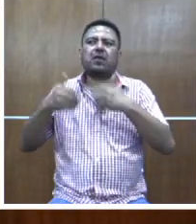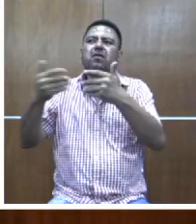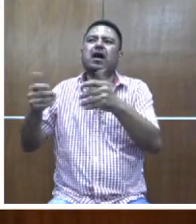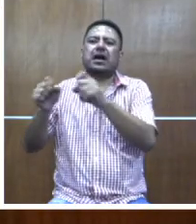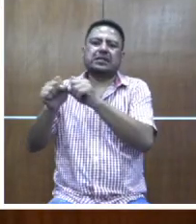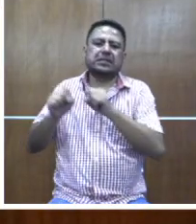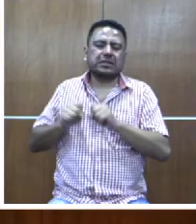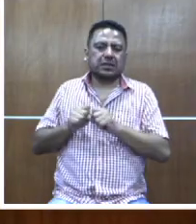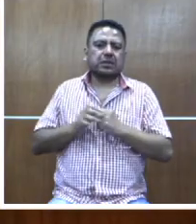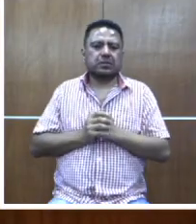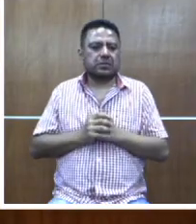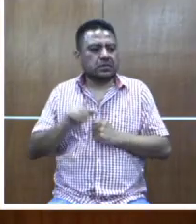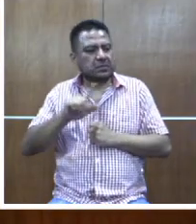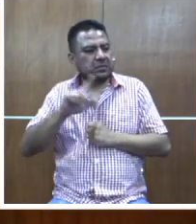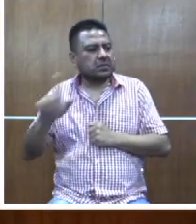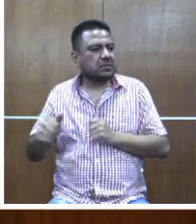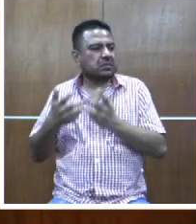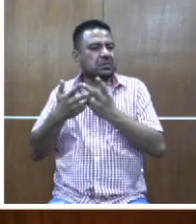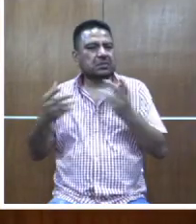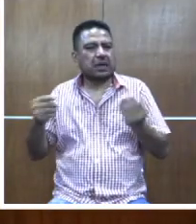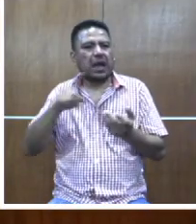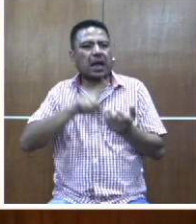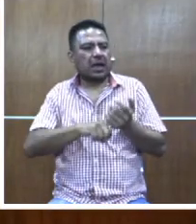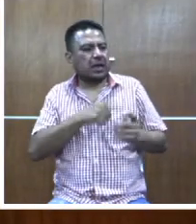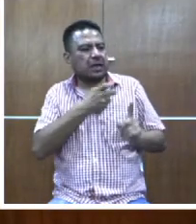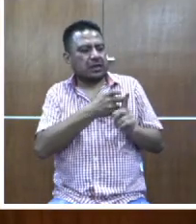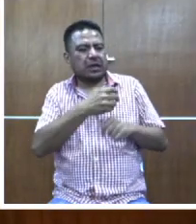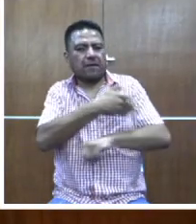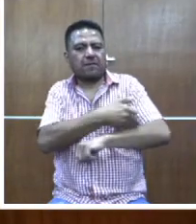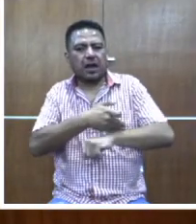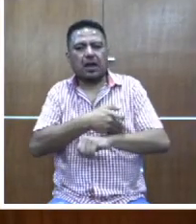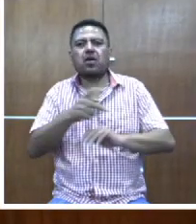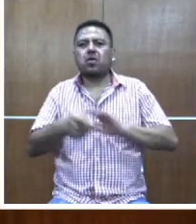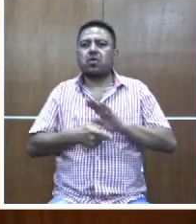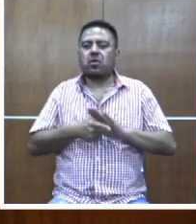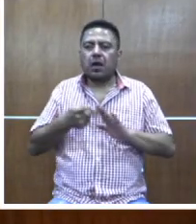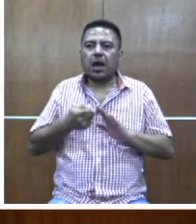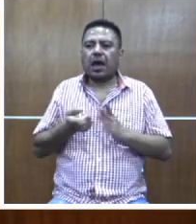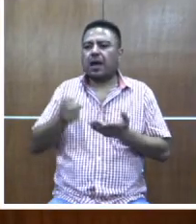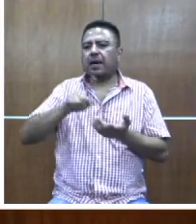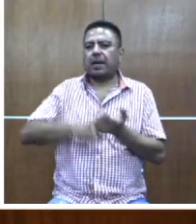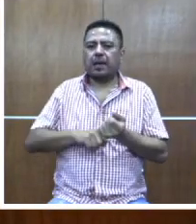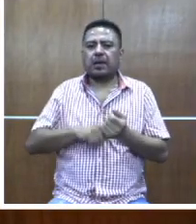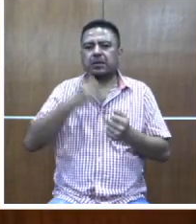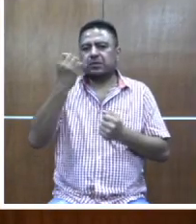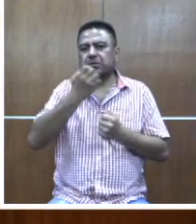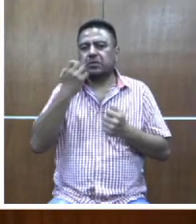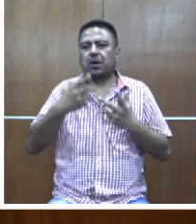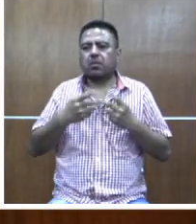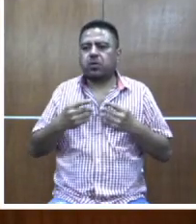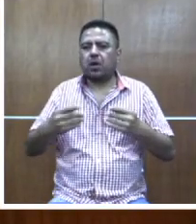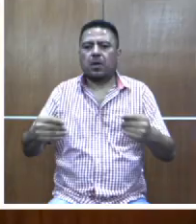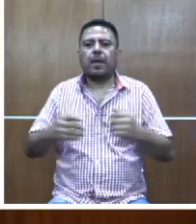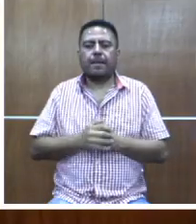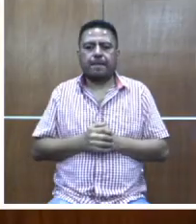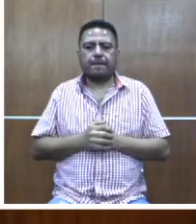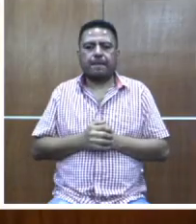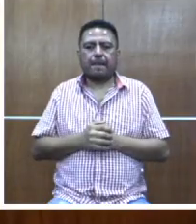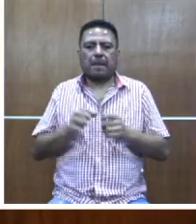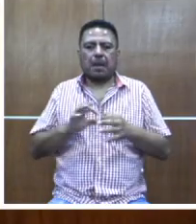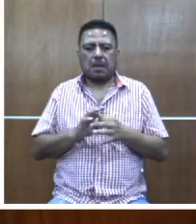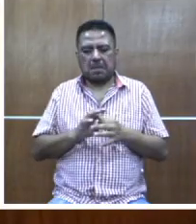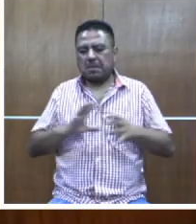aulas, se agudizan en el seno familiar y luego se reproducen dentro de los planteles. La